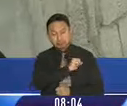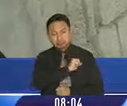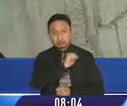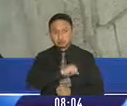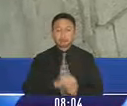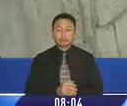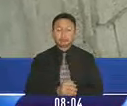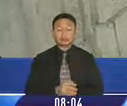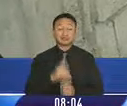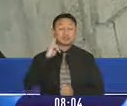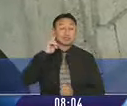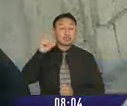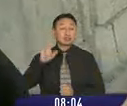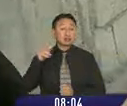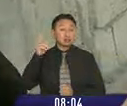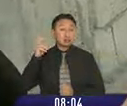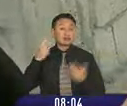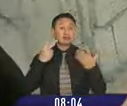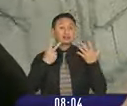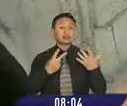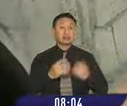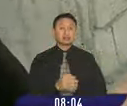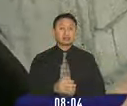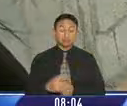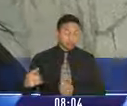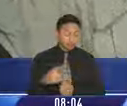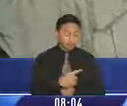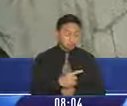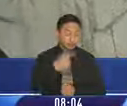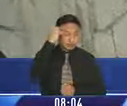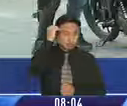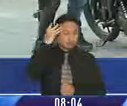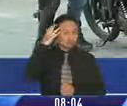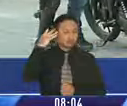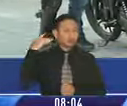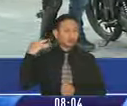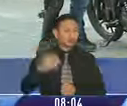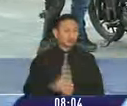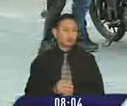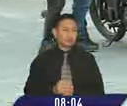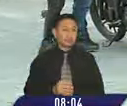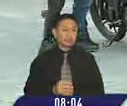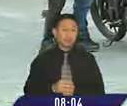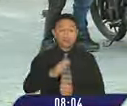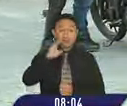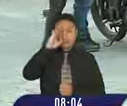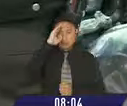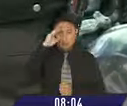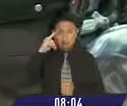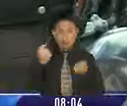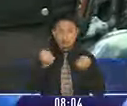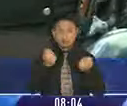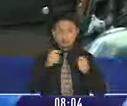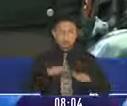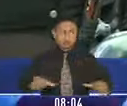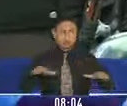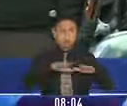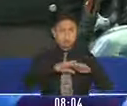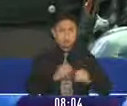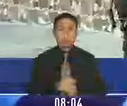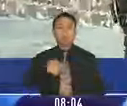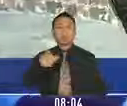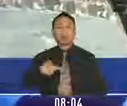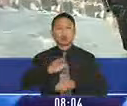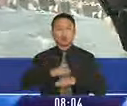han escuchado a los señores y ya han salido y ha estado sangrando la cabeza del señor, dice. La policía realiza controles en la zona para dar